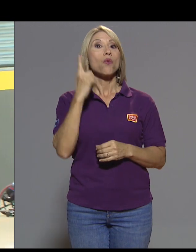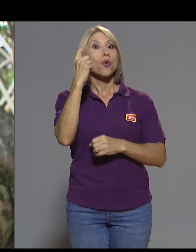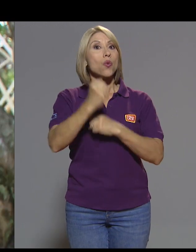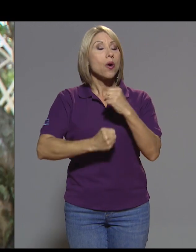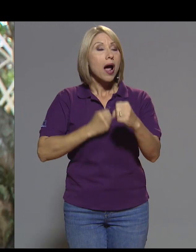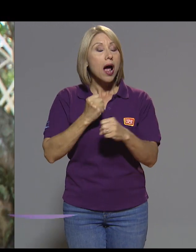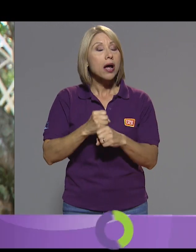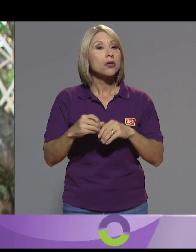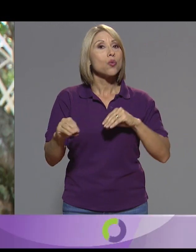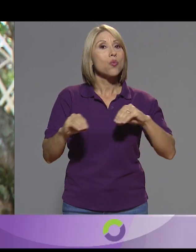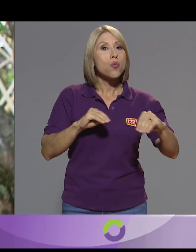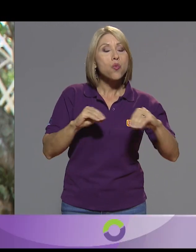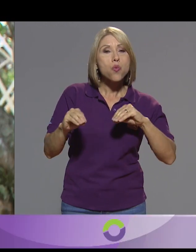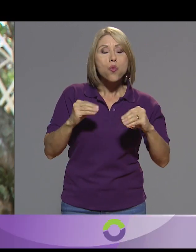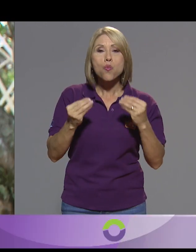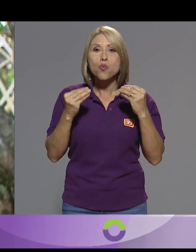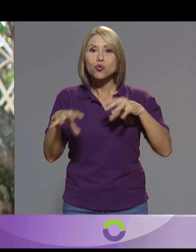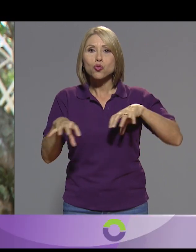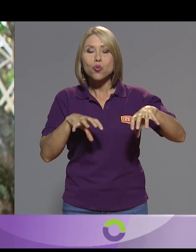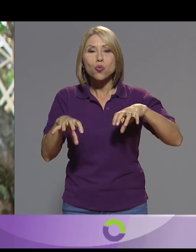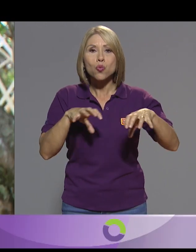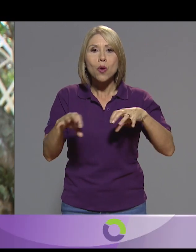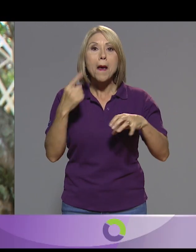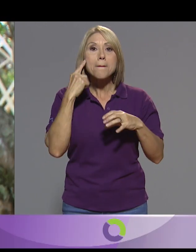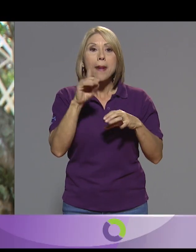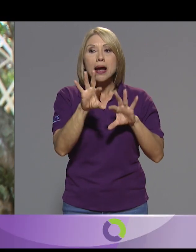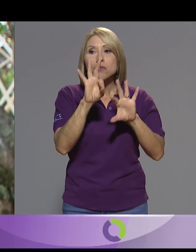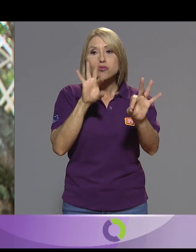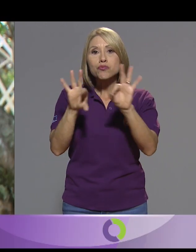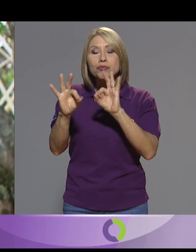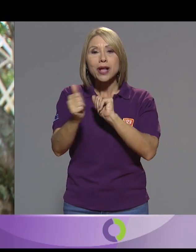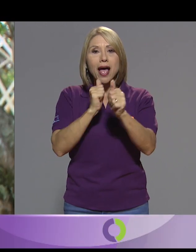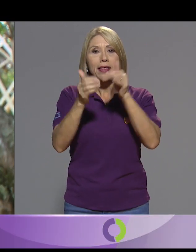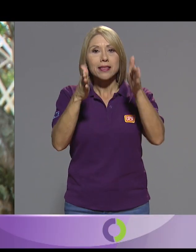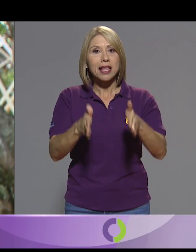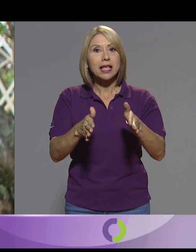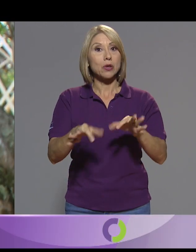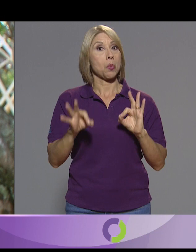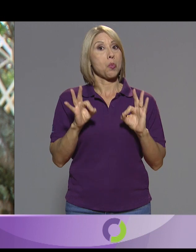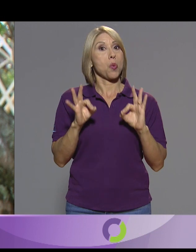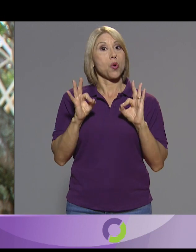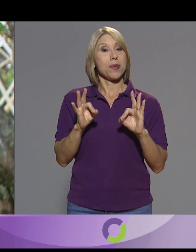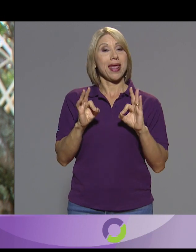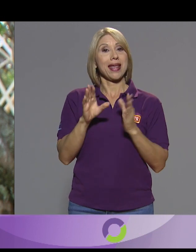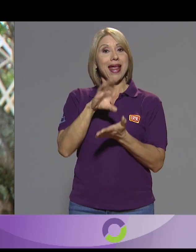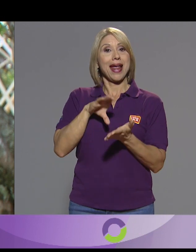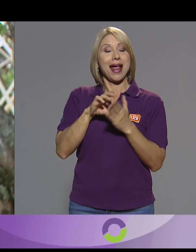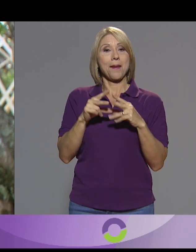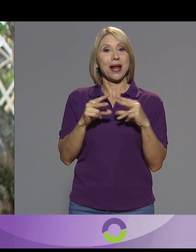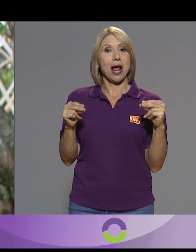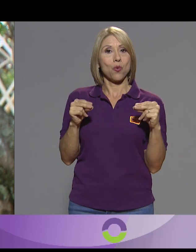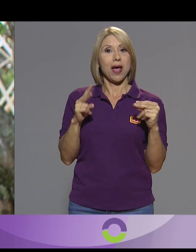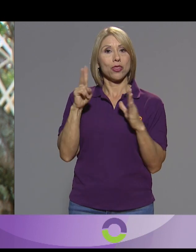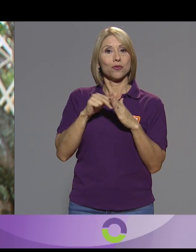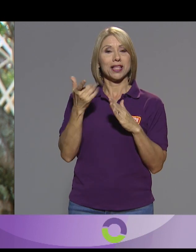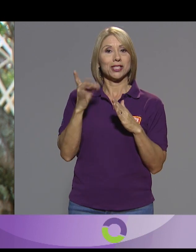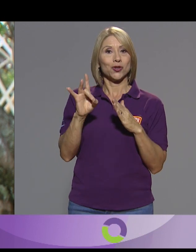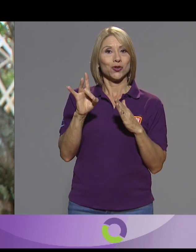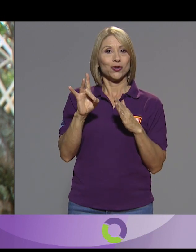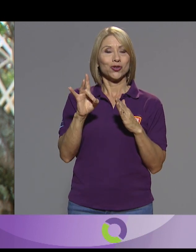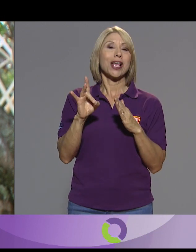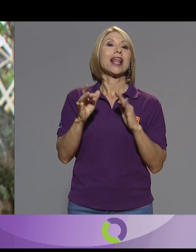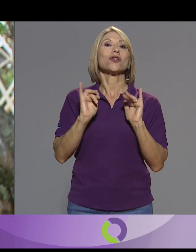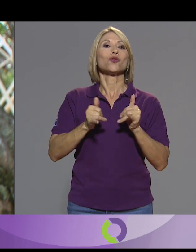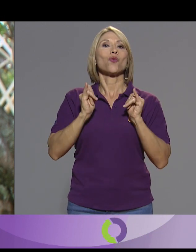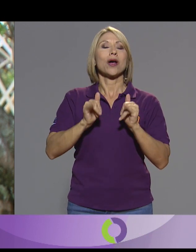año bastante movido por sobre todo por clasificar atletas no fue muy bien en managua en el 2018 con los